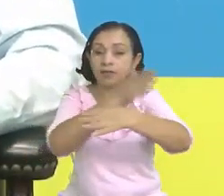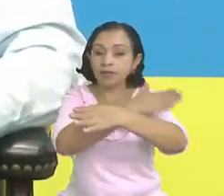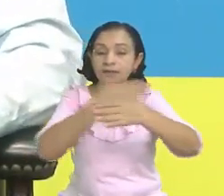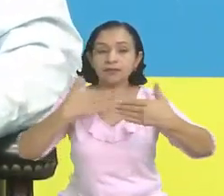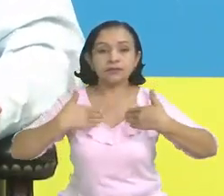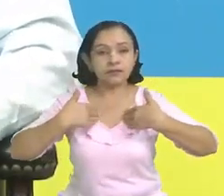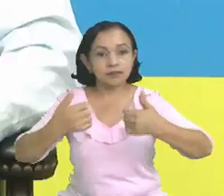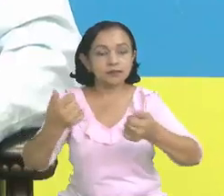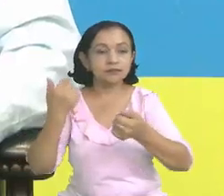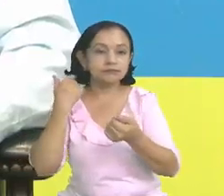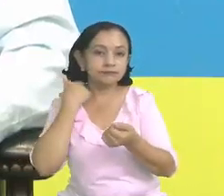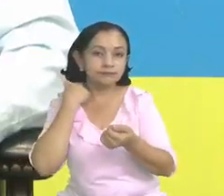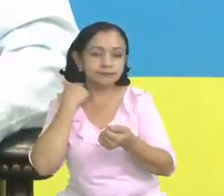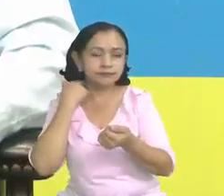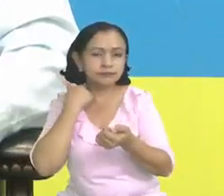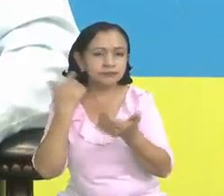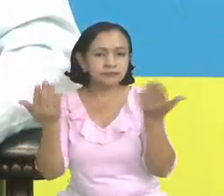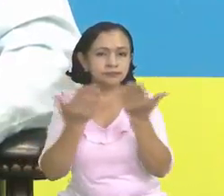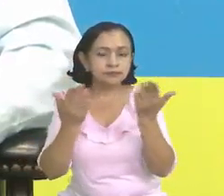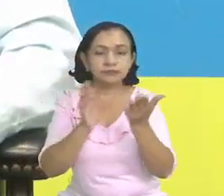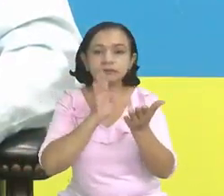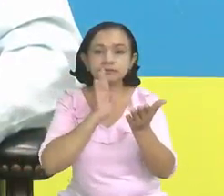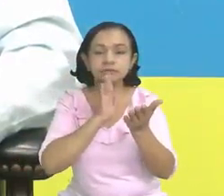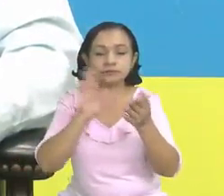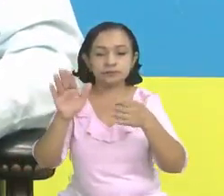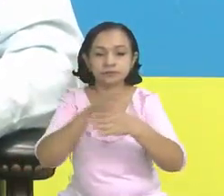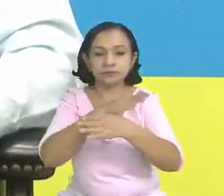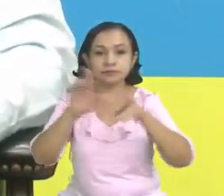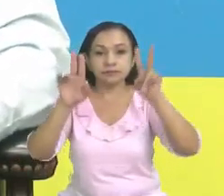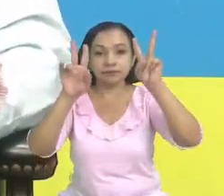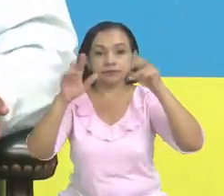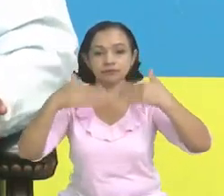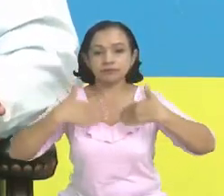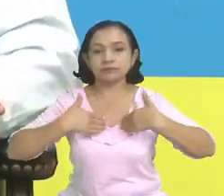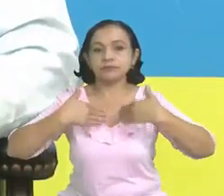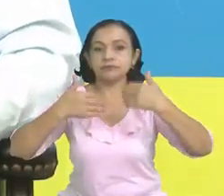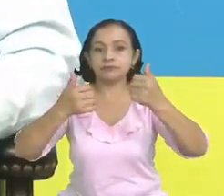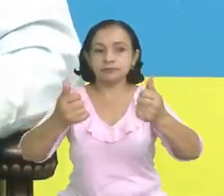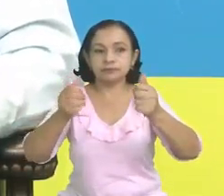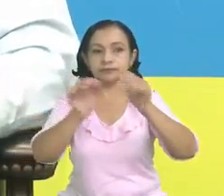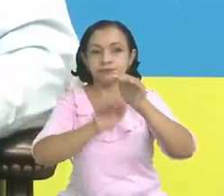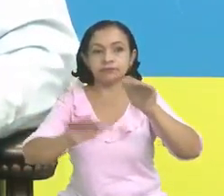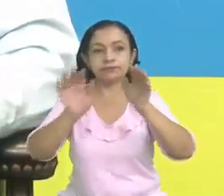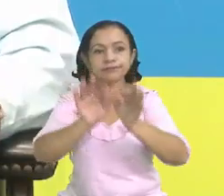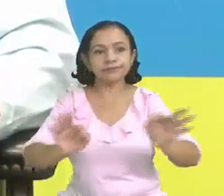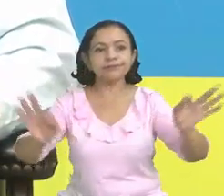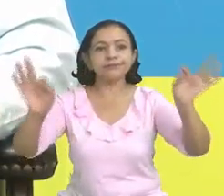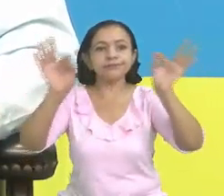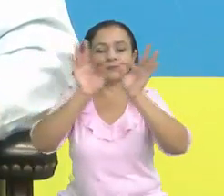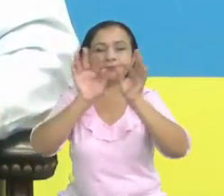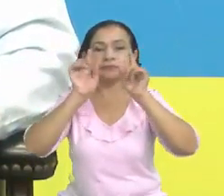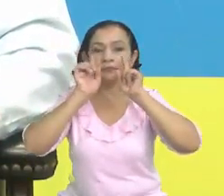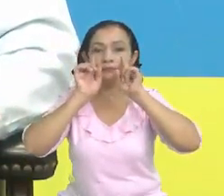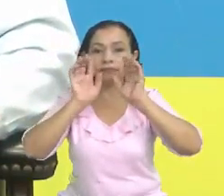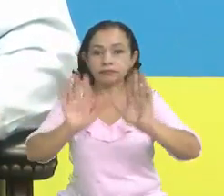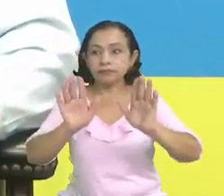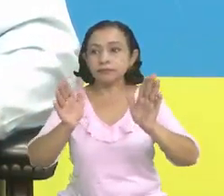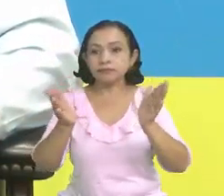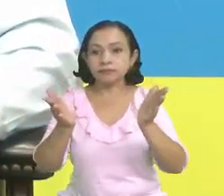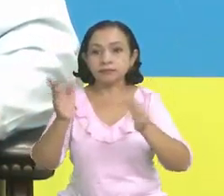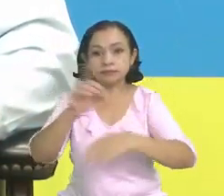como siempre. Nosotros abordando la temática de salud y sobre todo la parte más importante, que es la prevención.